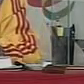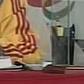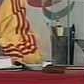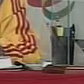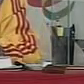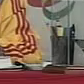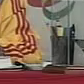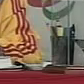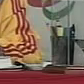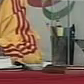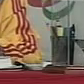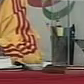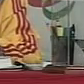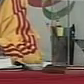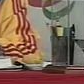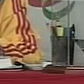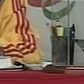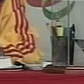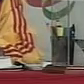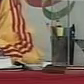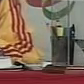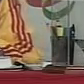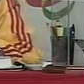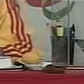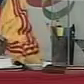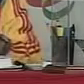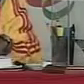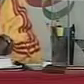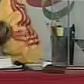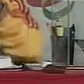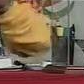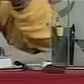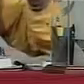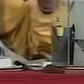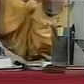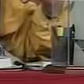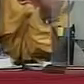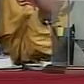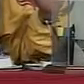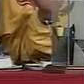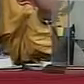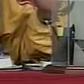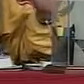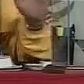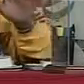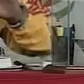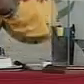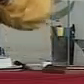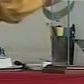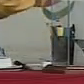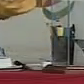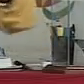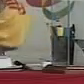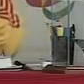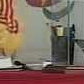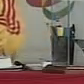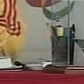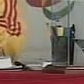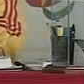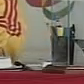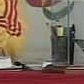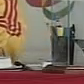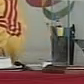Venezuela fue clave para identificar toda la banda de Venezuela los Estamos buscando es posible que hayan